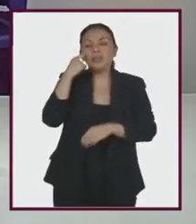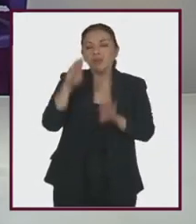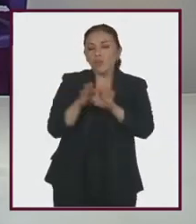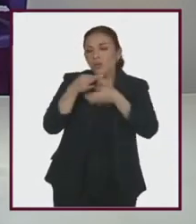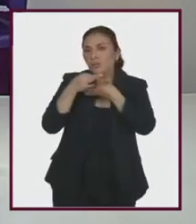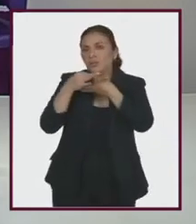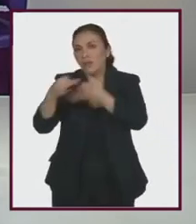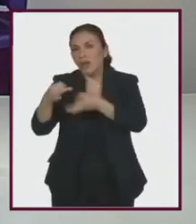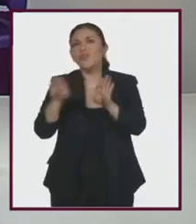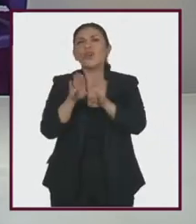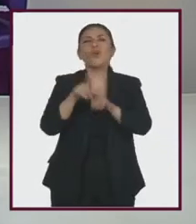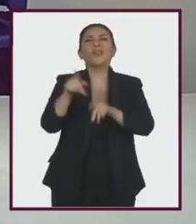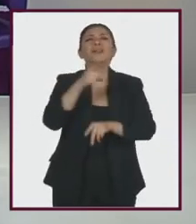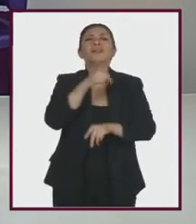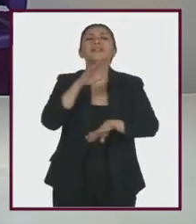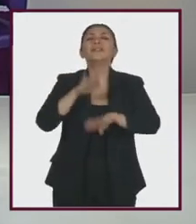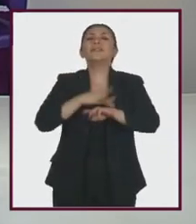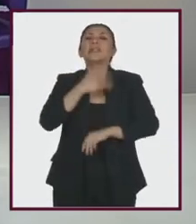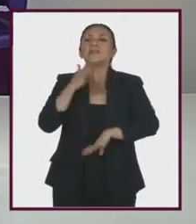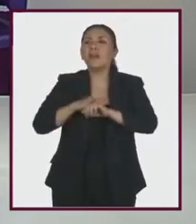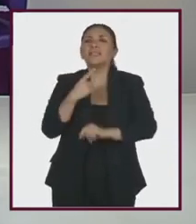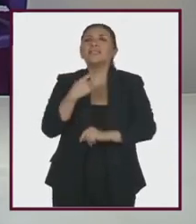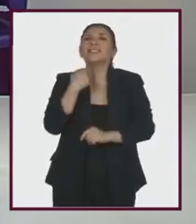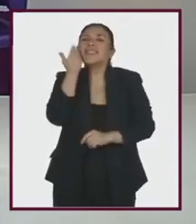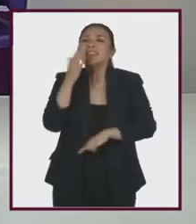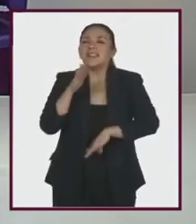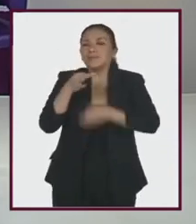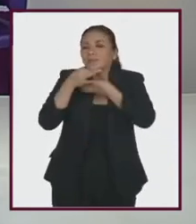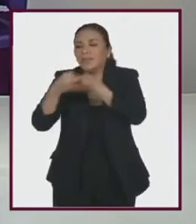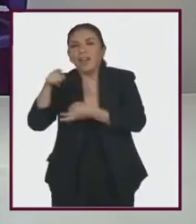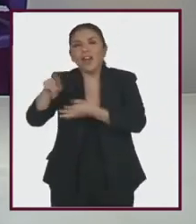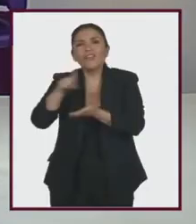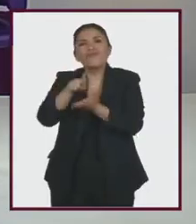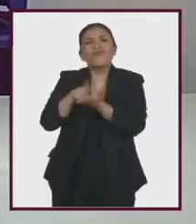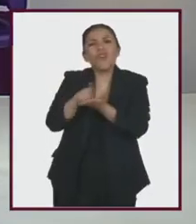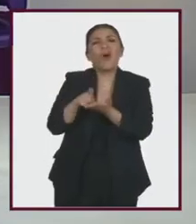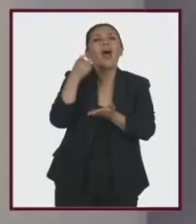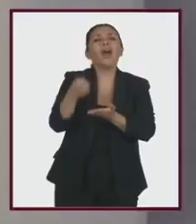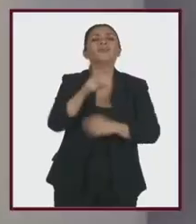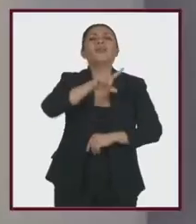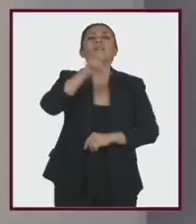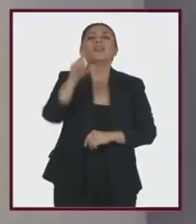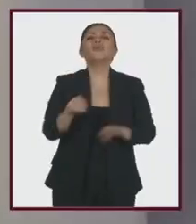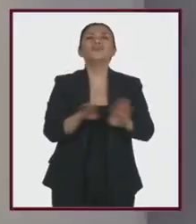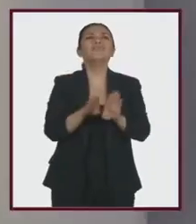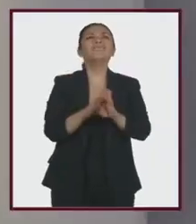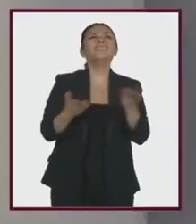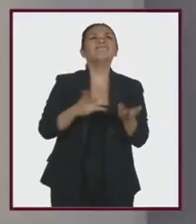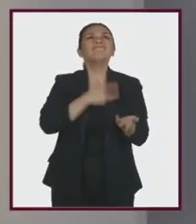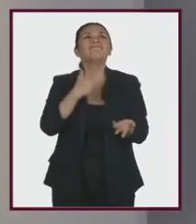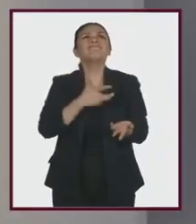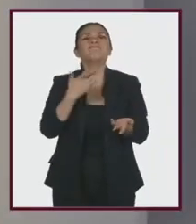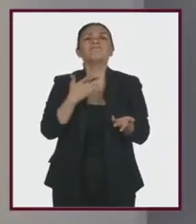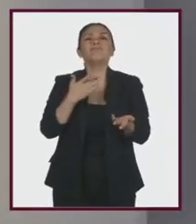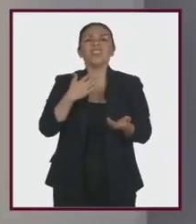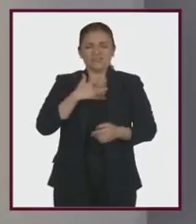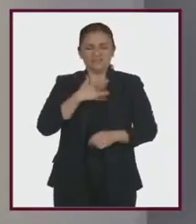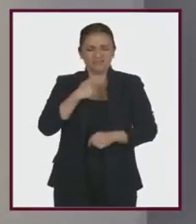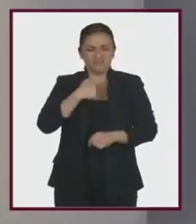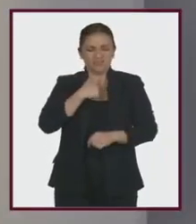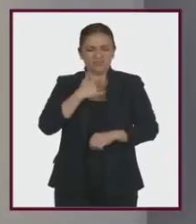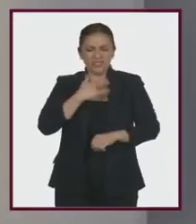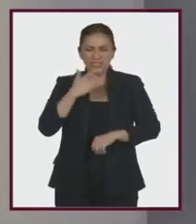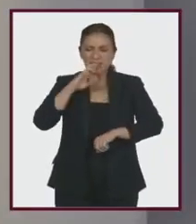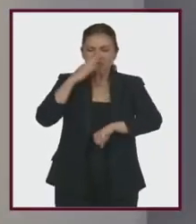en la campaña, no engancharse con la sustancia y entonces de esta forma dejar de tener o hacer sus responsabilidades tanto